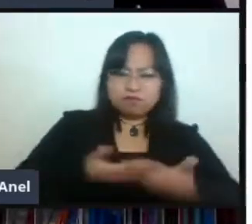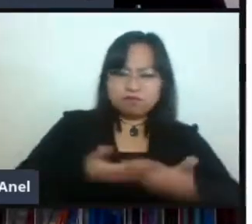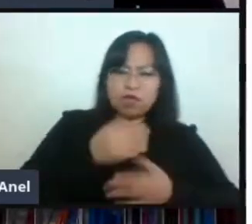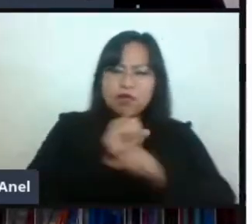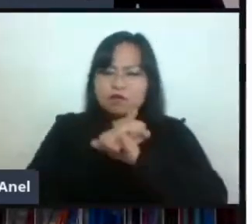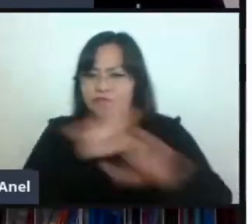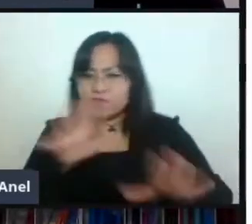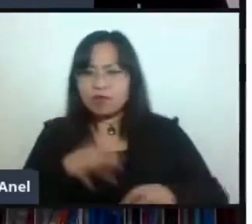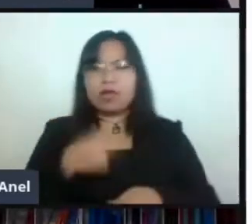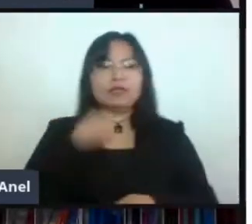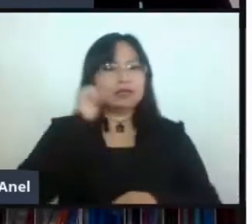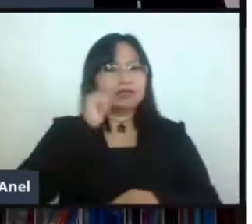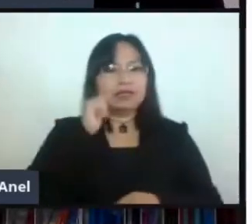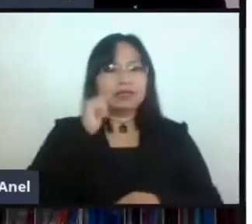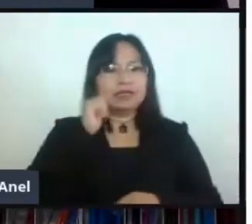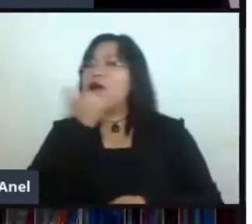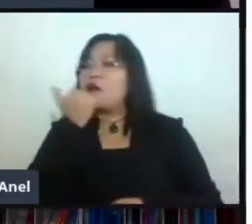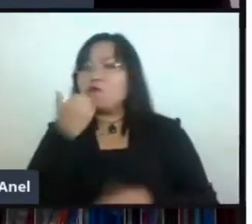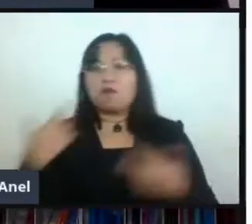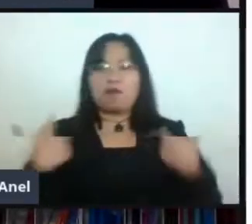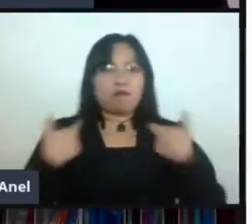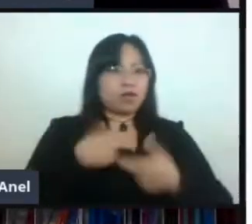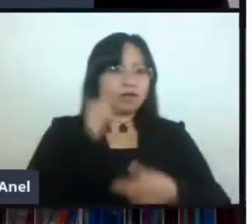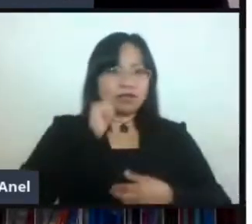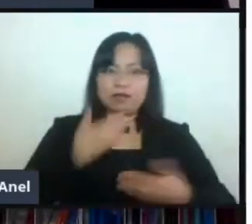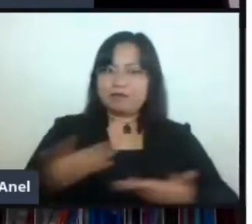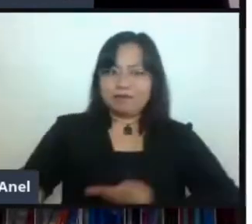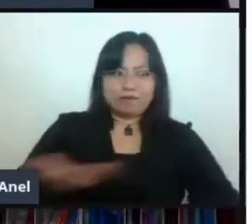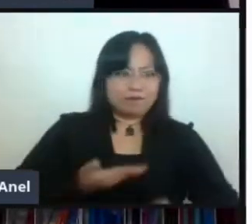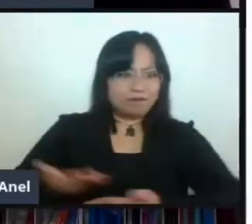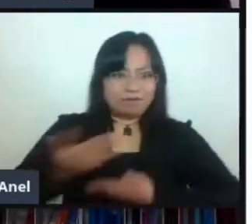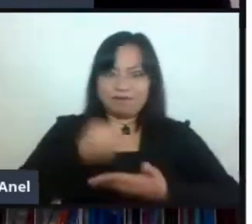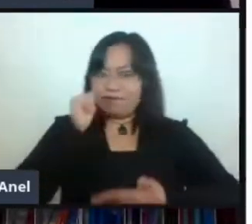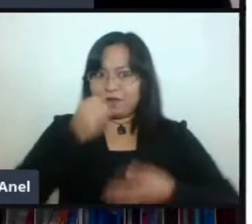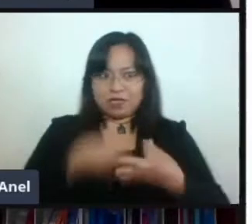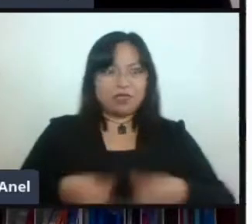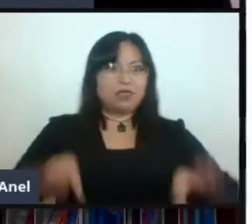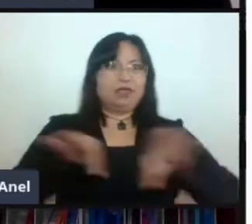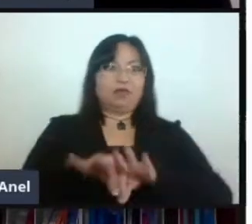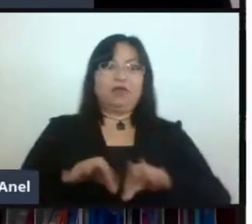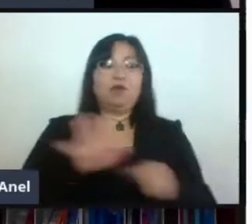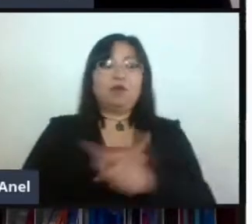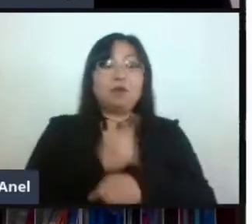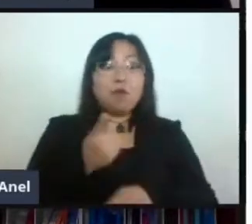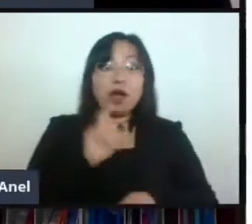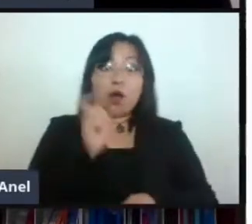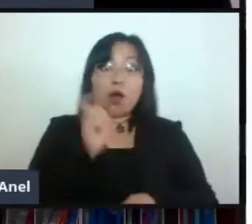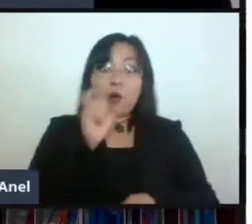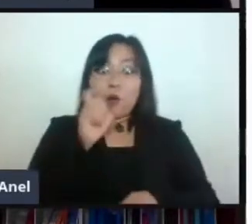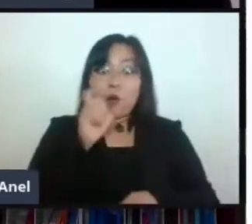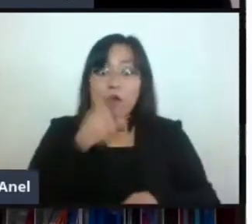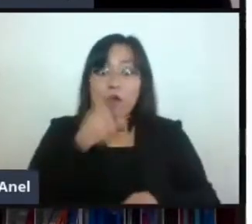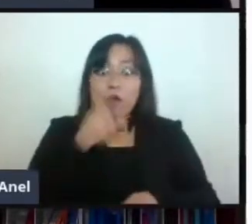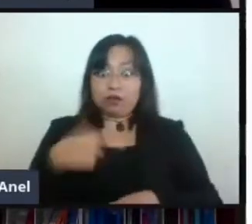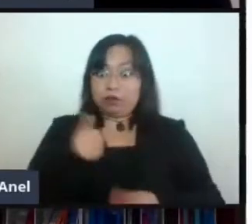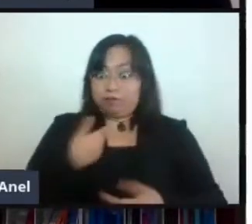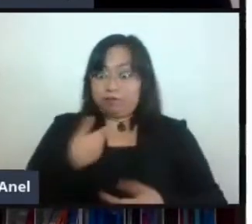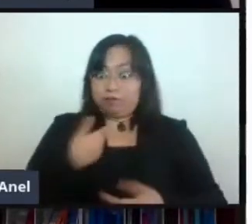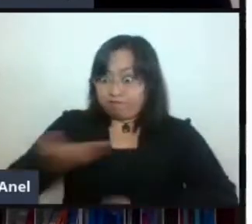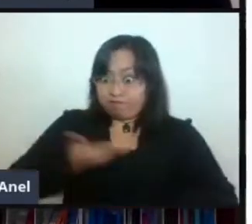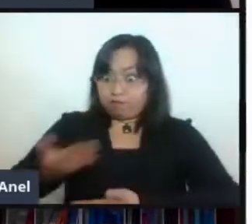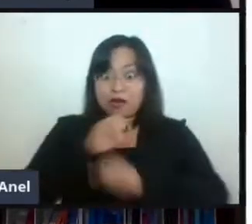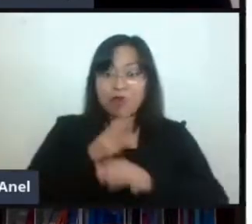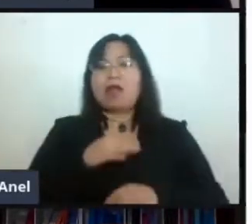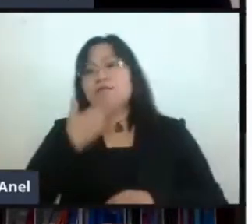retroalimentación. Porque la retroalimentación crea oportunidades de aprendizaje. Permite